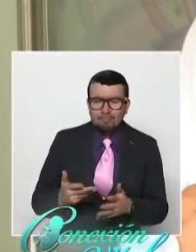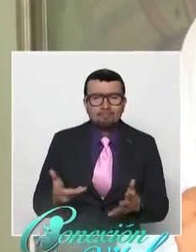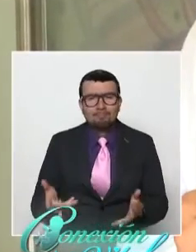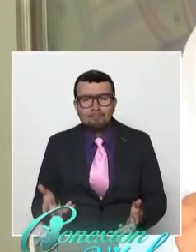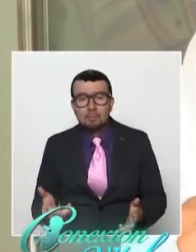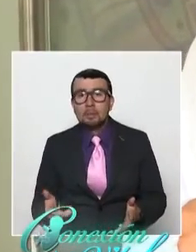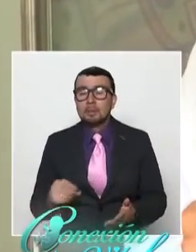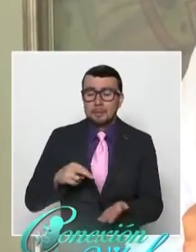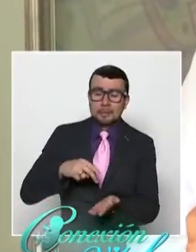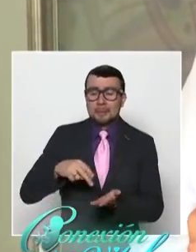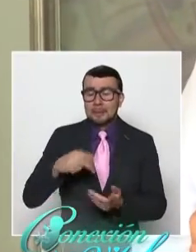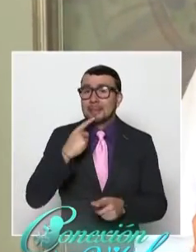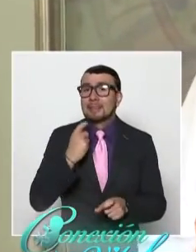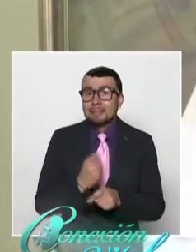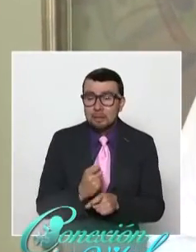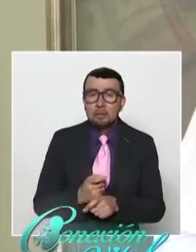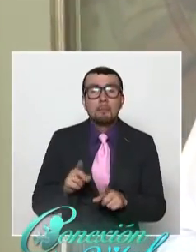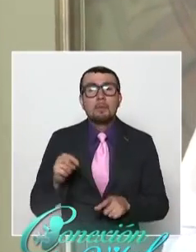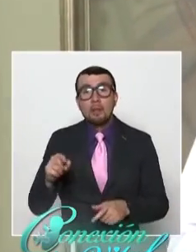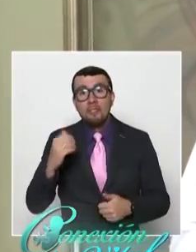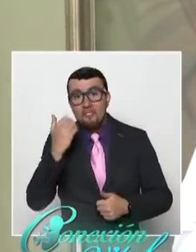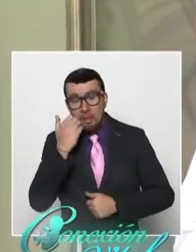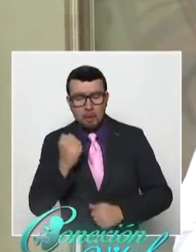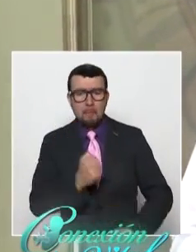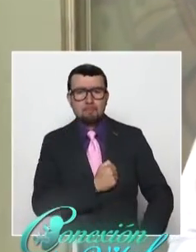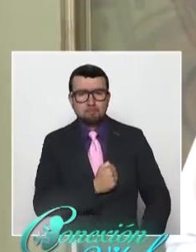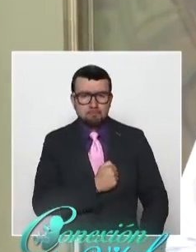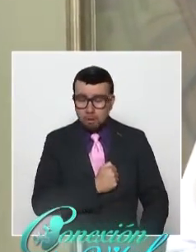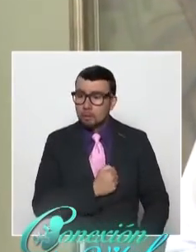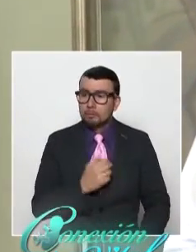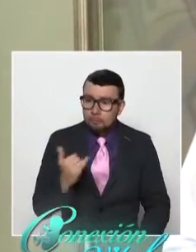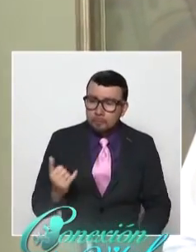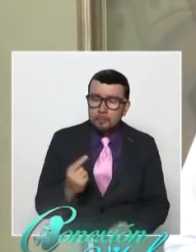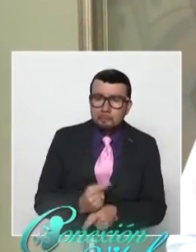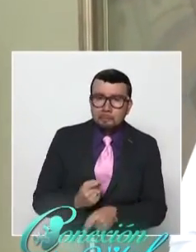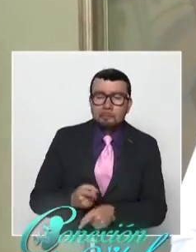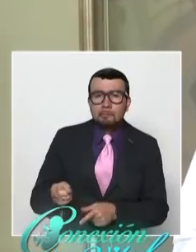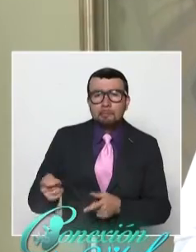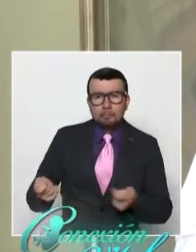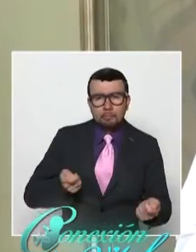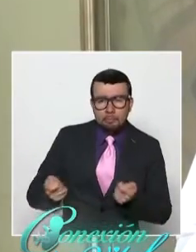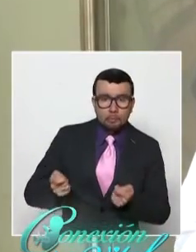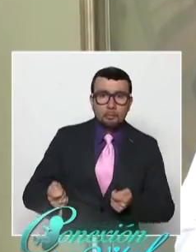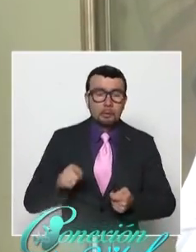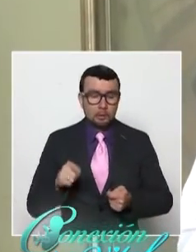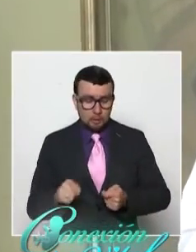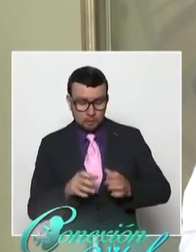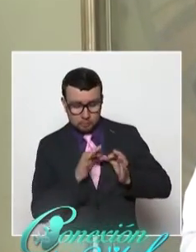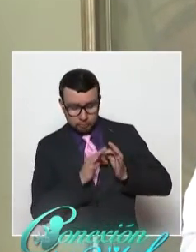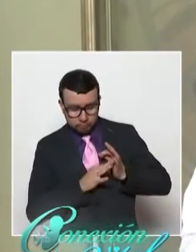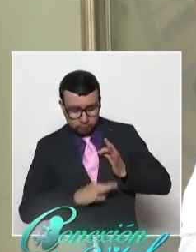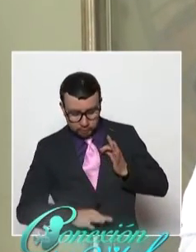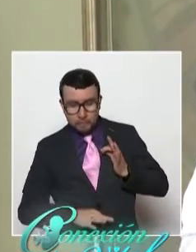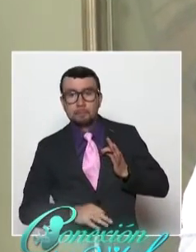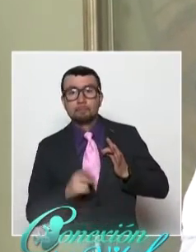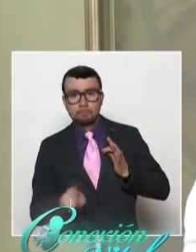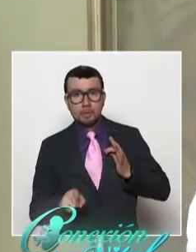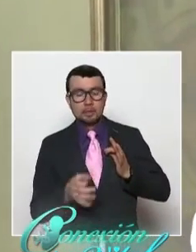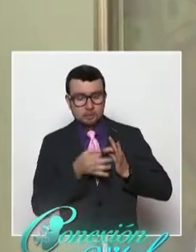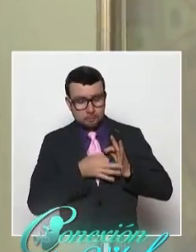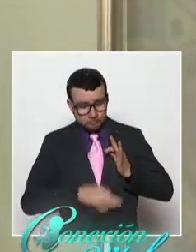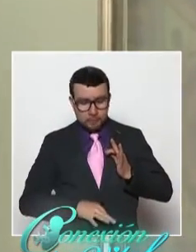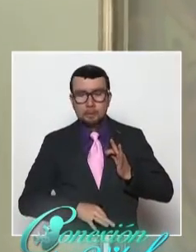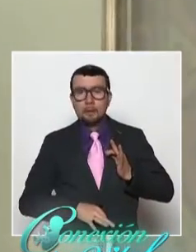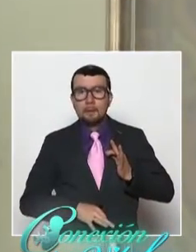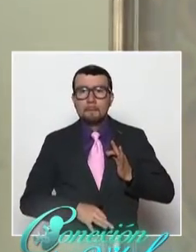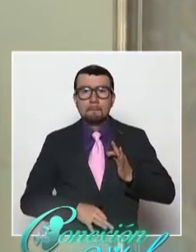también una enfermedad coronaria a la cual hicieron cateterismo y le hicieron stent.